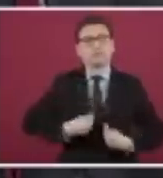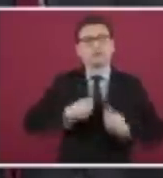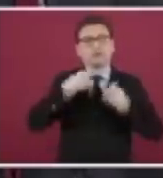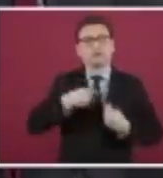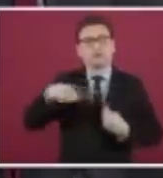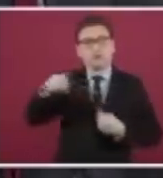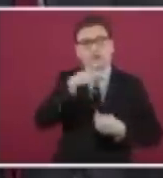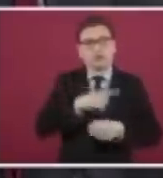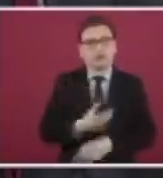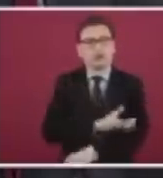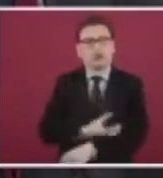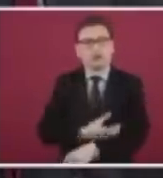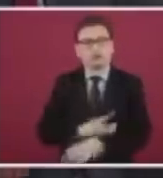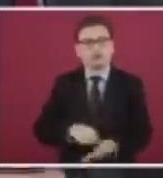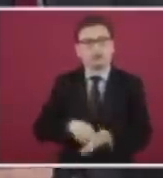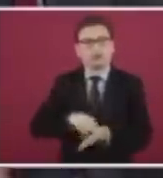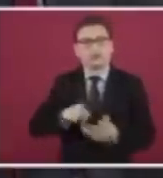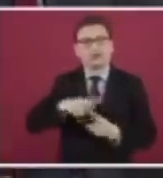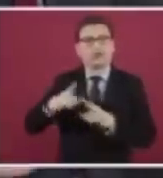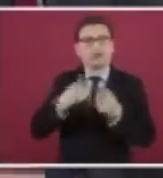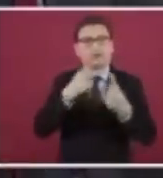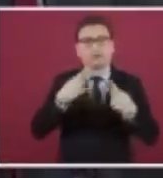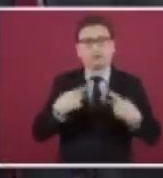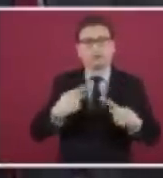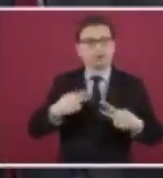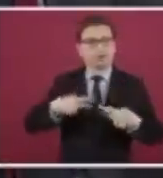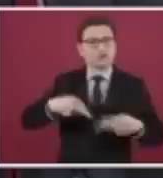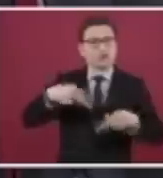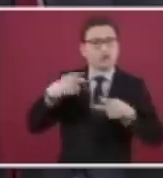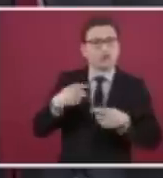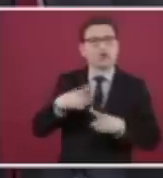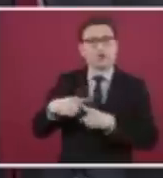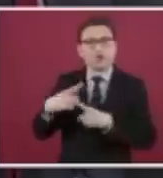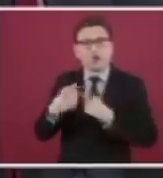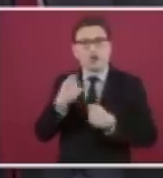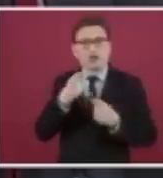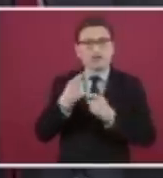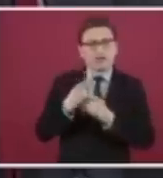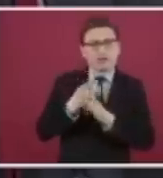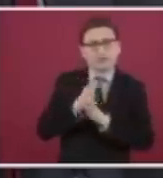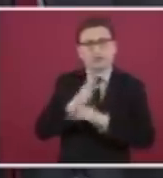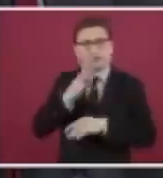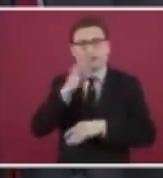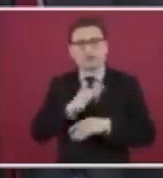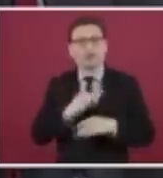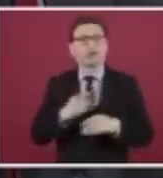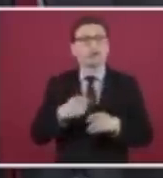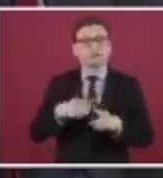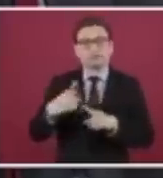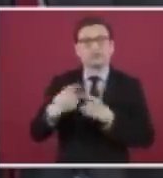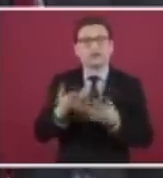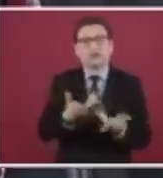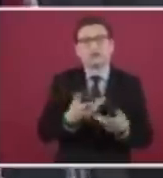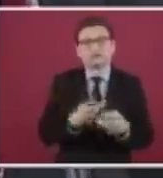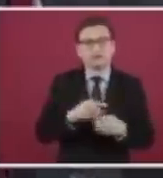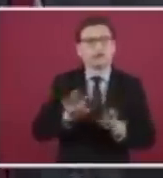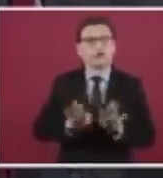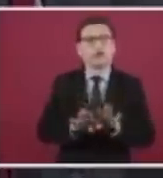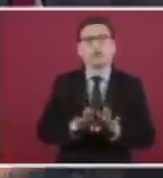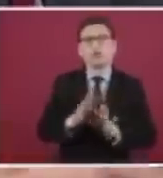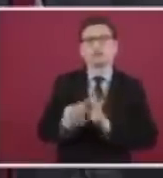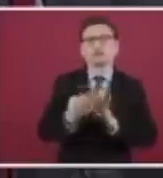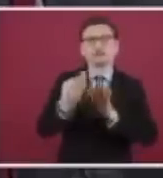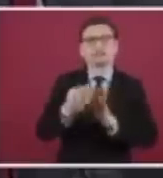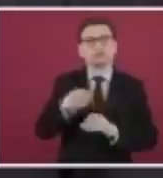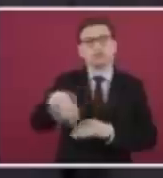carbonífera, pues es esta situación del coyotaje que persiste. Saber en primera instancia si va a haber una especie de plan de combate frontal a